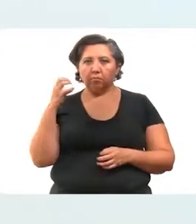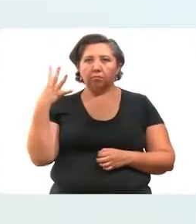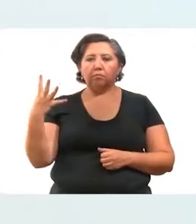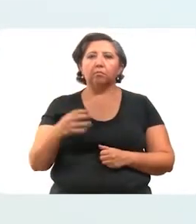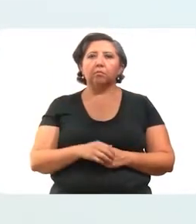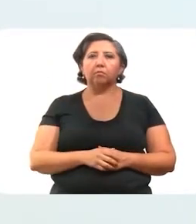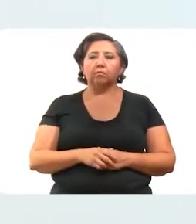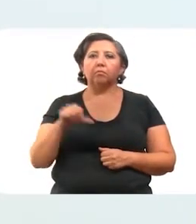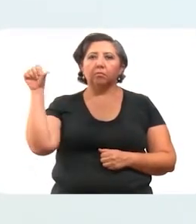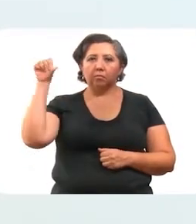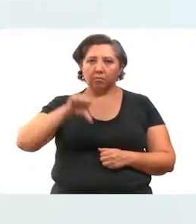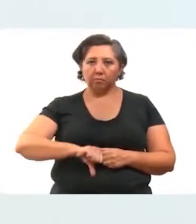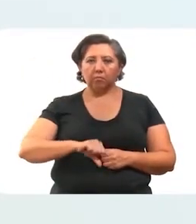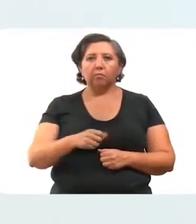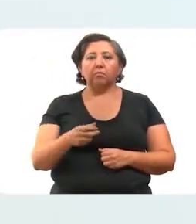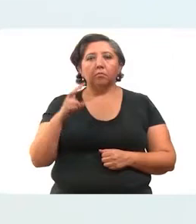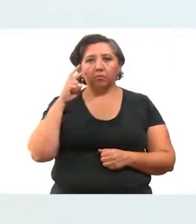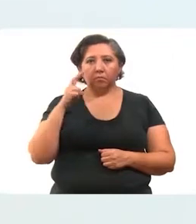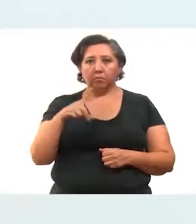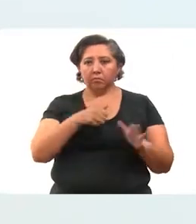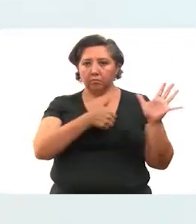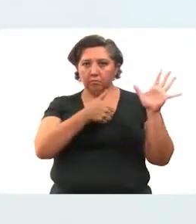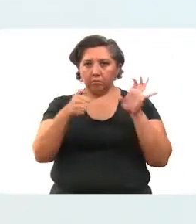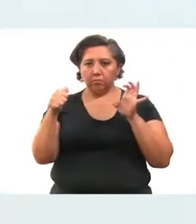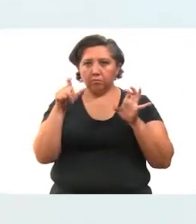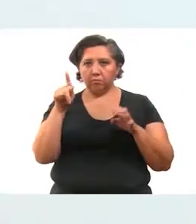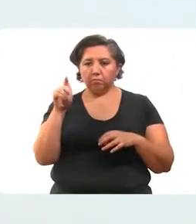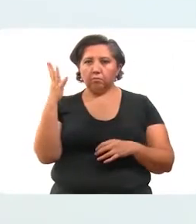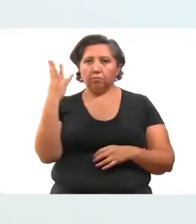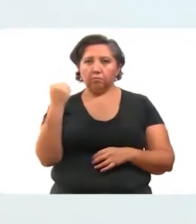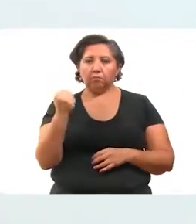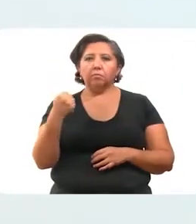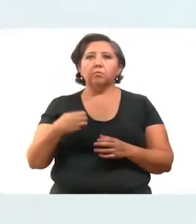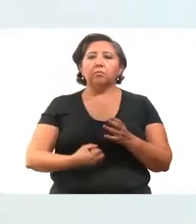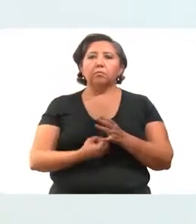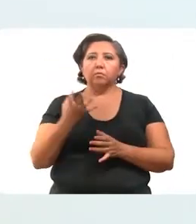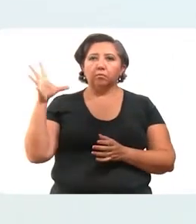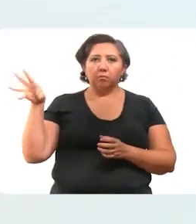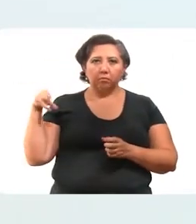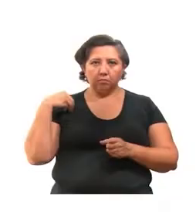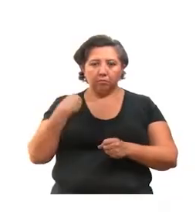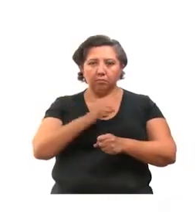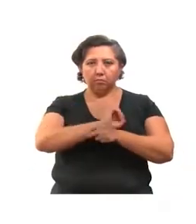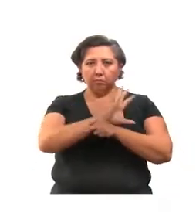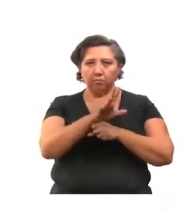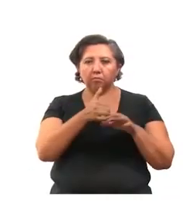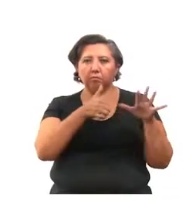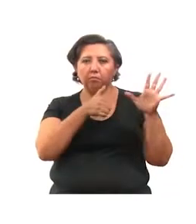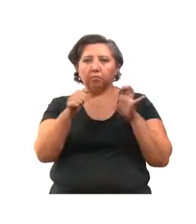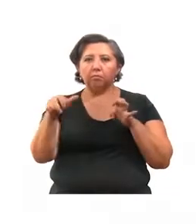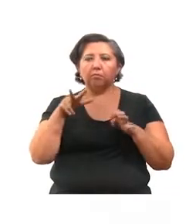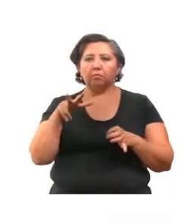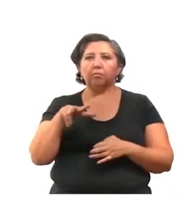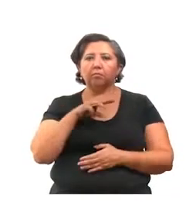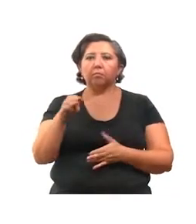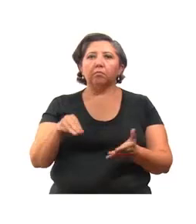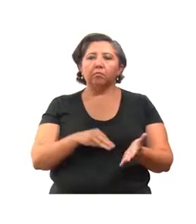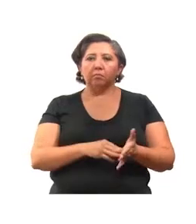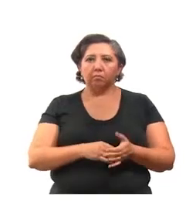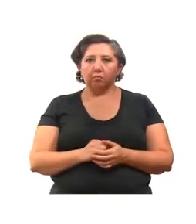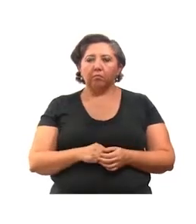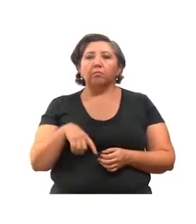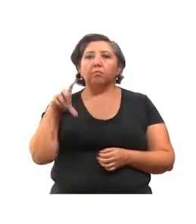83.924. Hoy se detectaron 679 nuevos contagios de coronavirus, 618 en